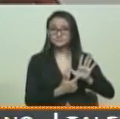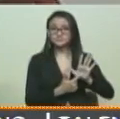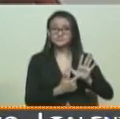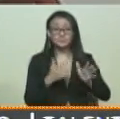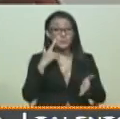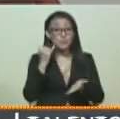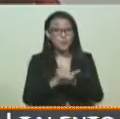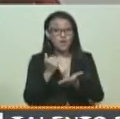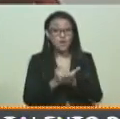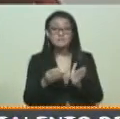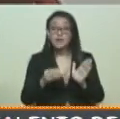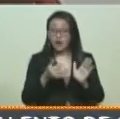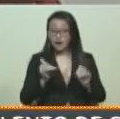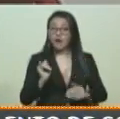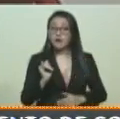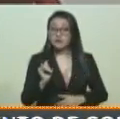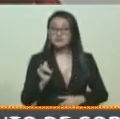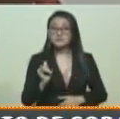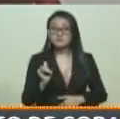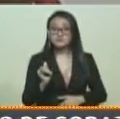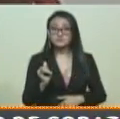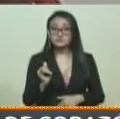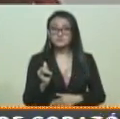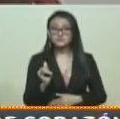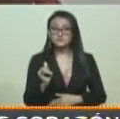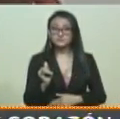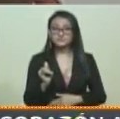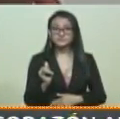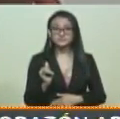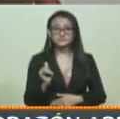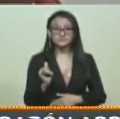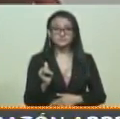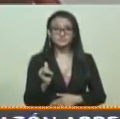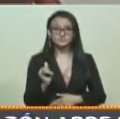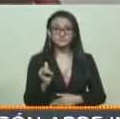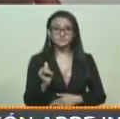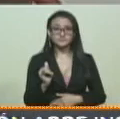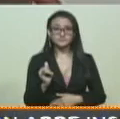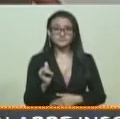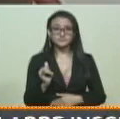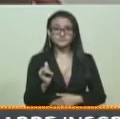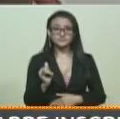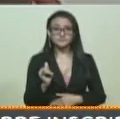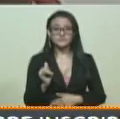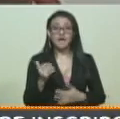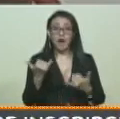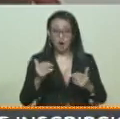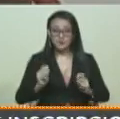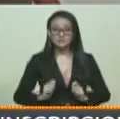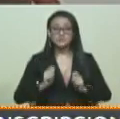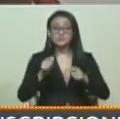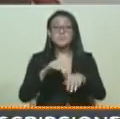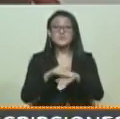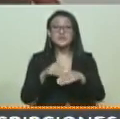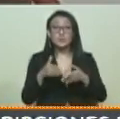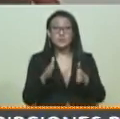pruebas, elementos de prueba que van a ser entregados al Ministerio